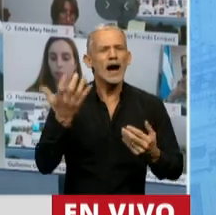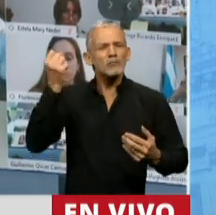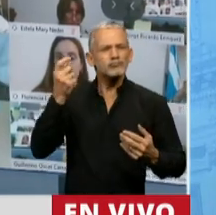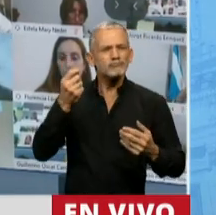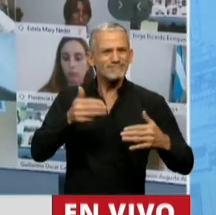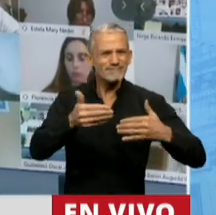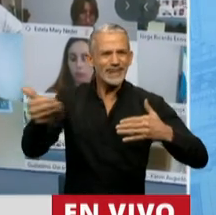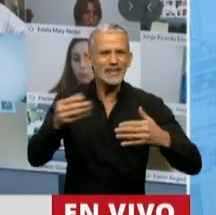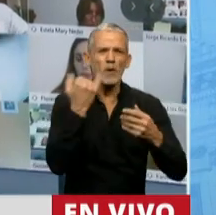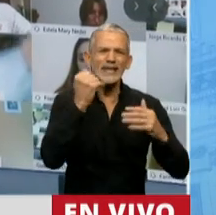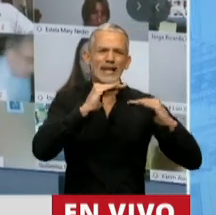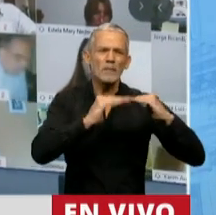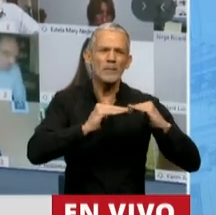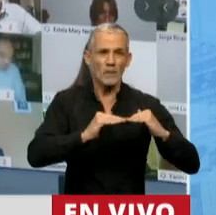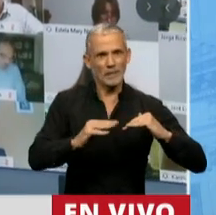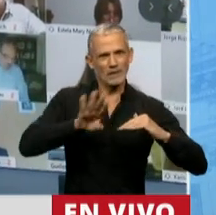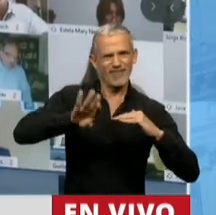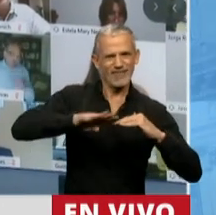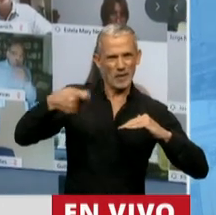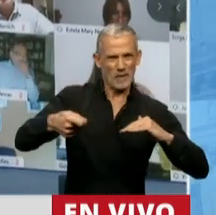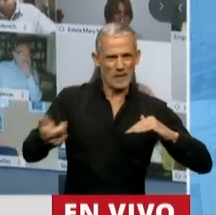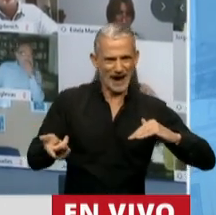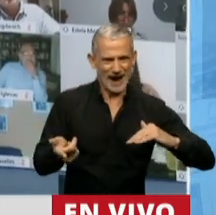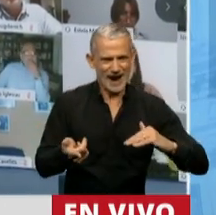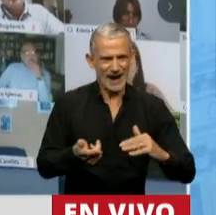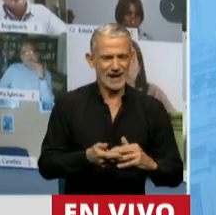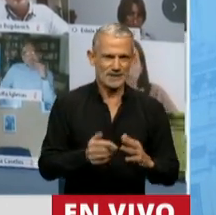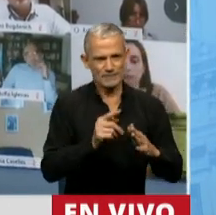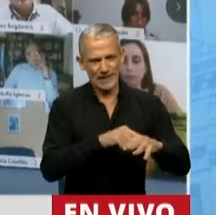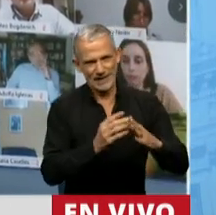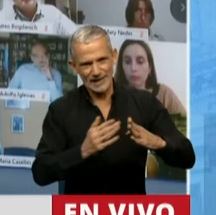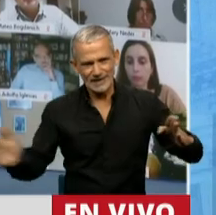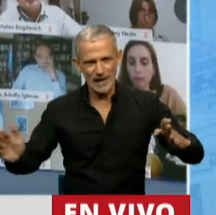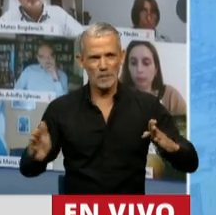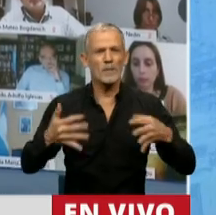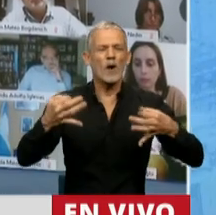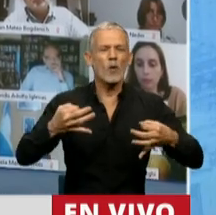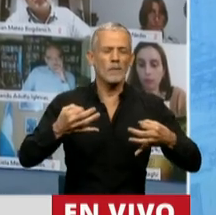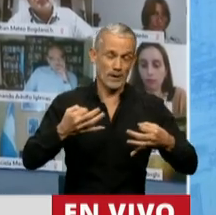en lo sucesivo mejores condiciones, especialmente en cuanto a la tasa de interés, para poder